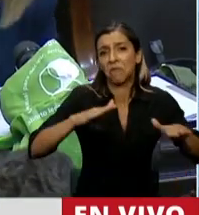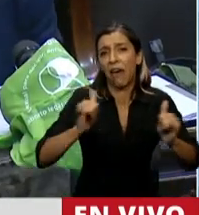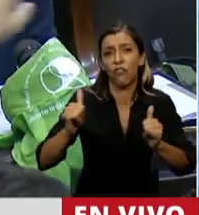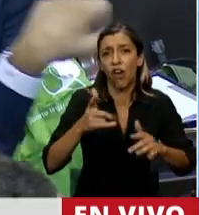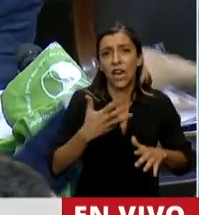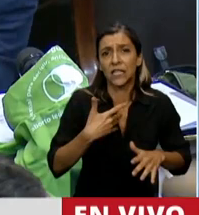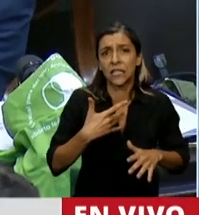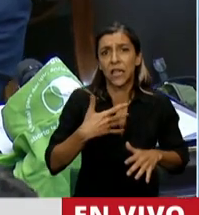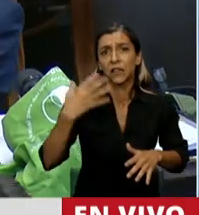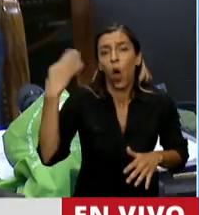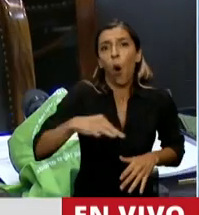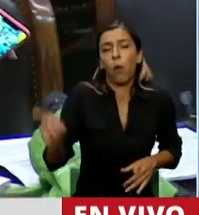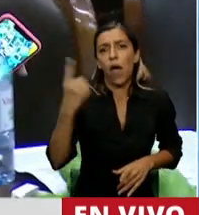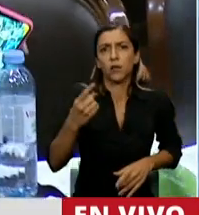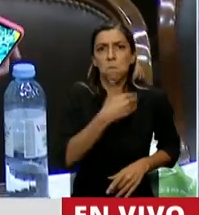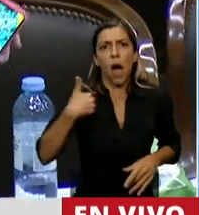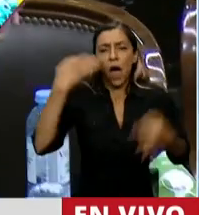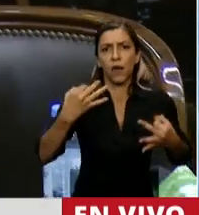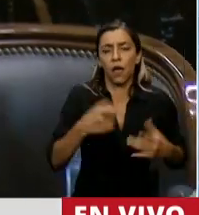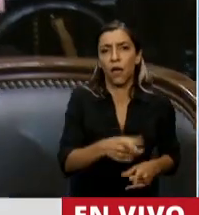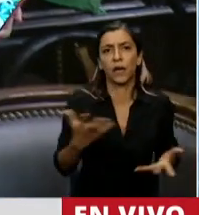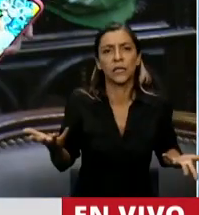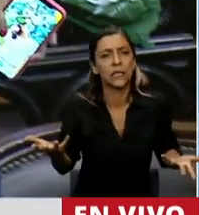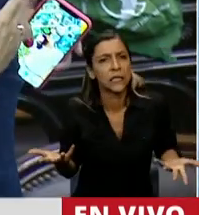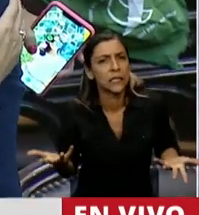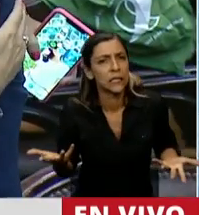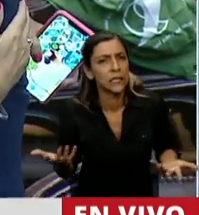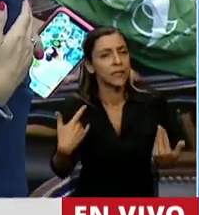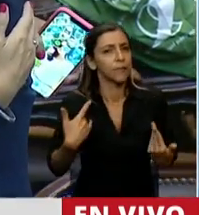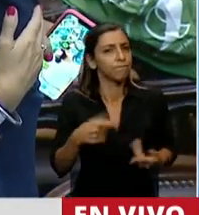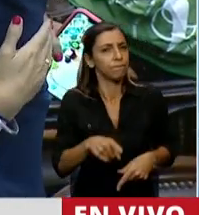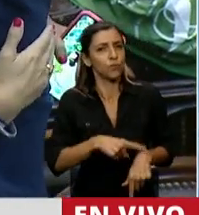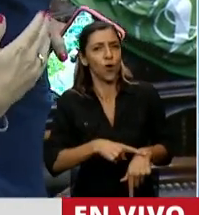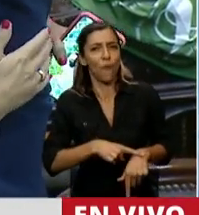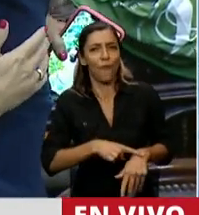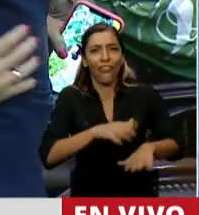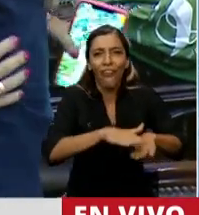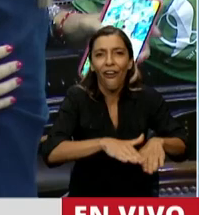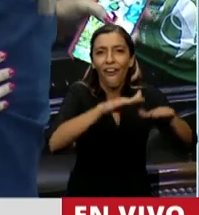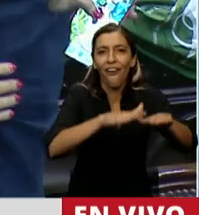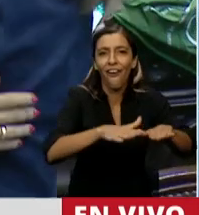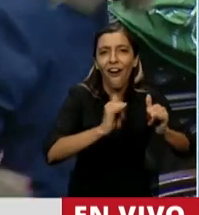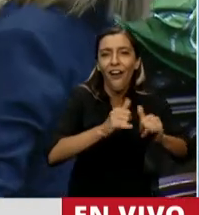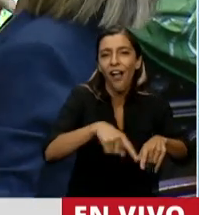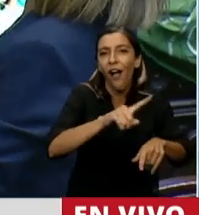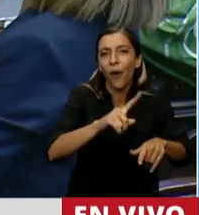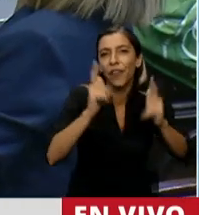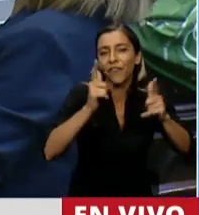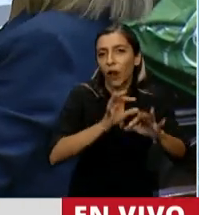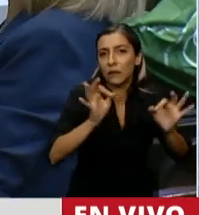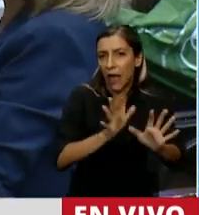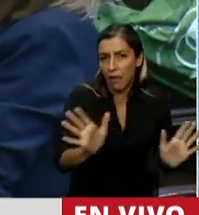muy temprana, postergando el disfrute y el goce de sus infancias. Y en esto